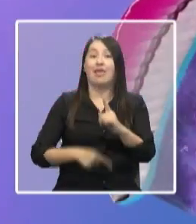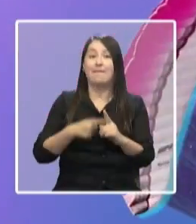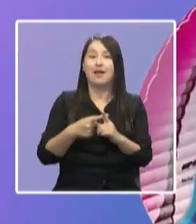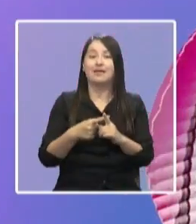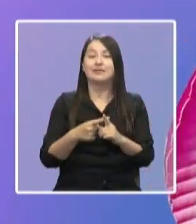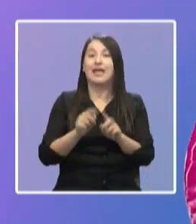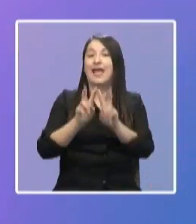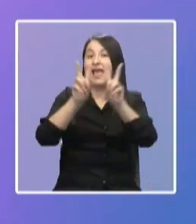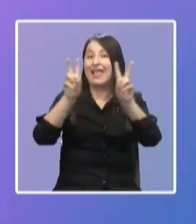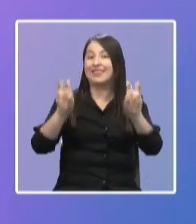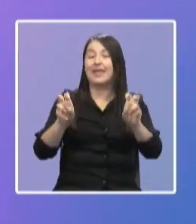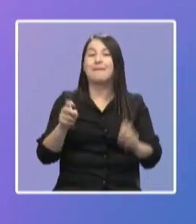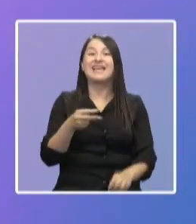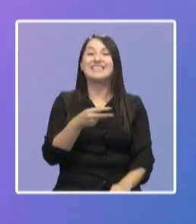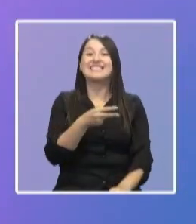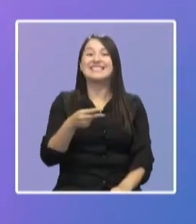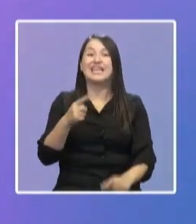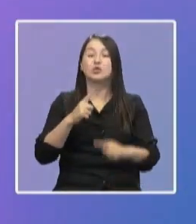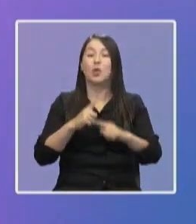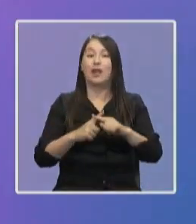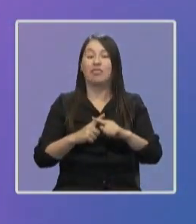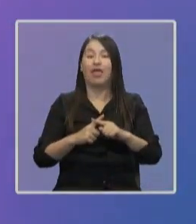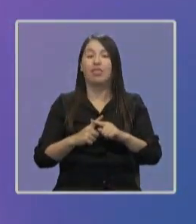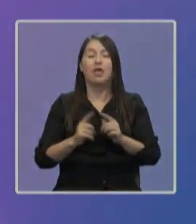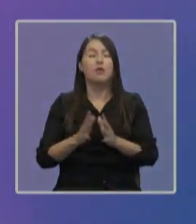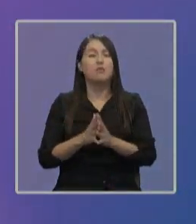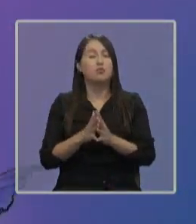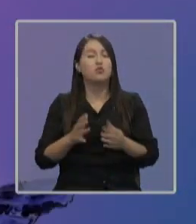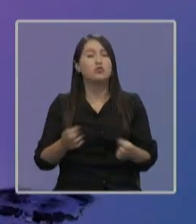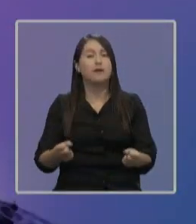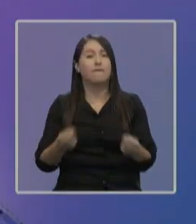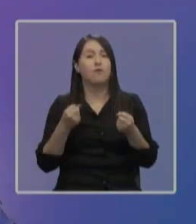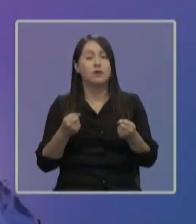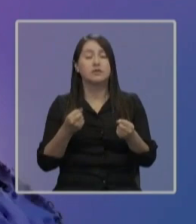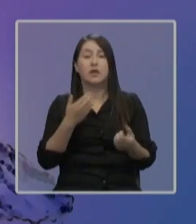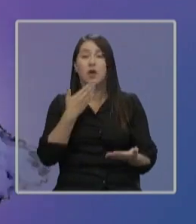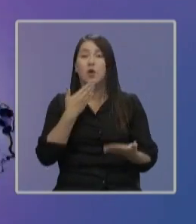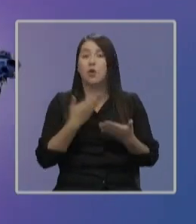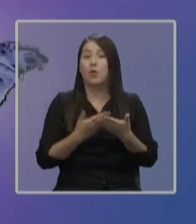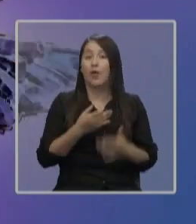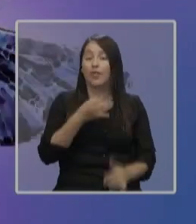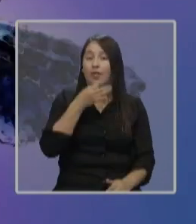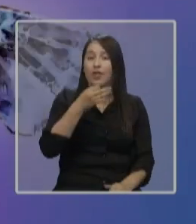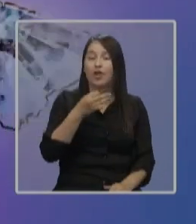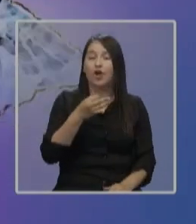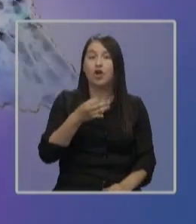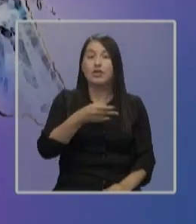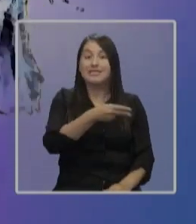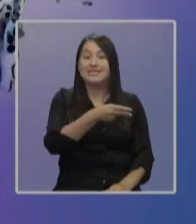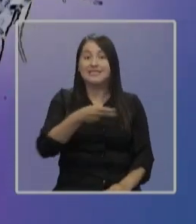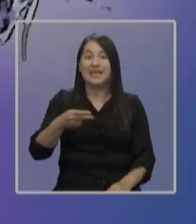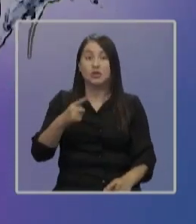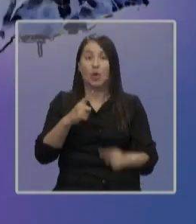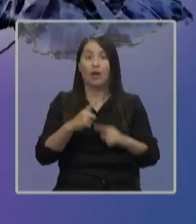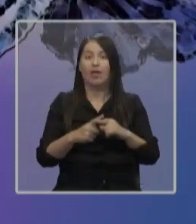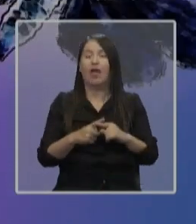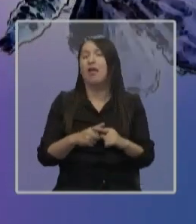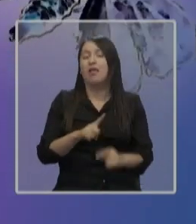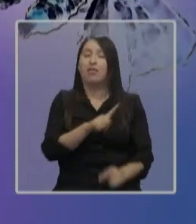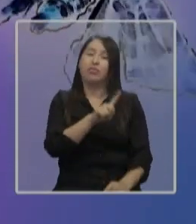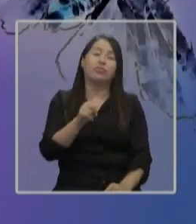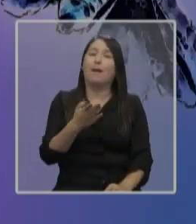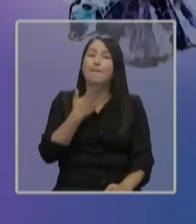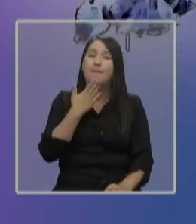la sexualidad con mucha fuerza cuando planteó que la sexualidad tampoco no